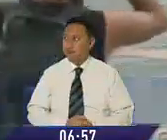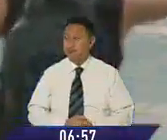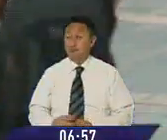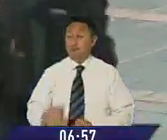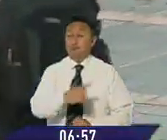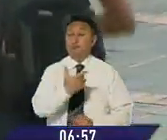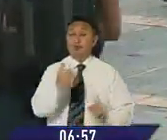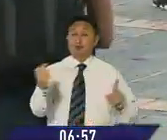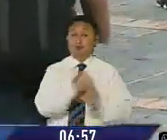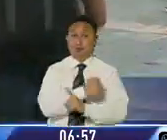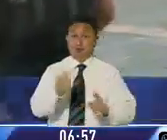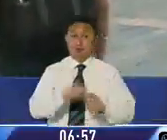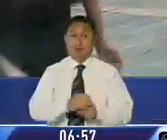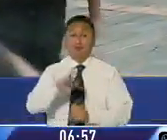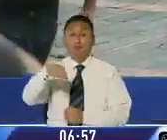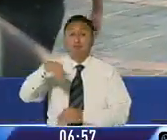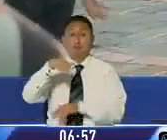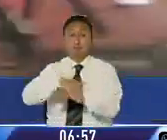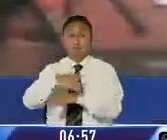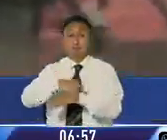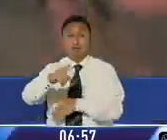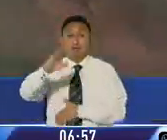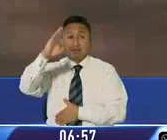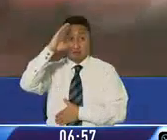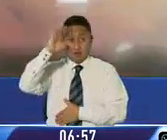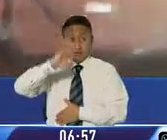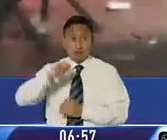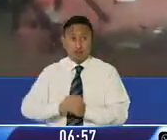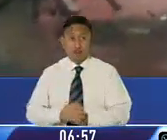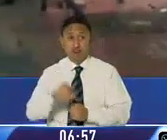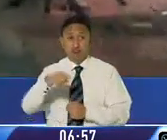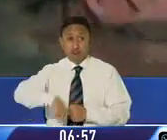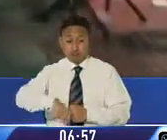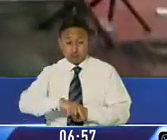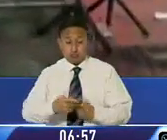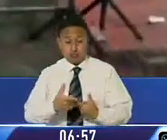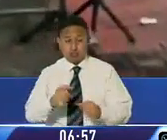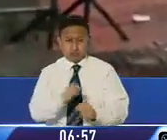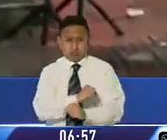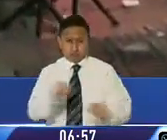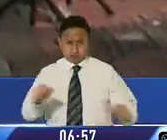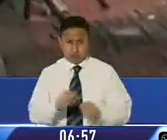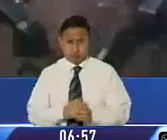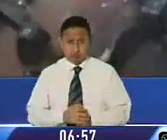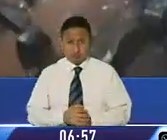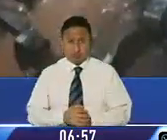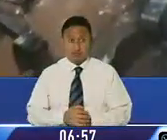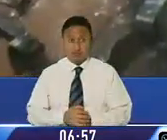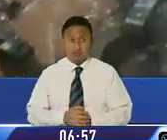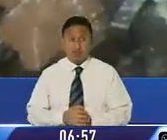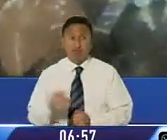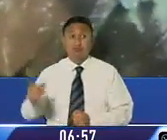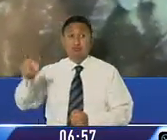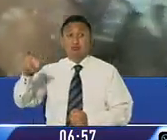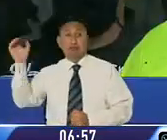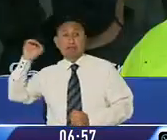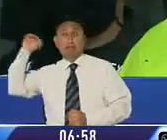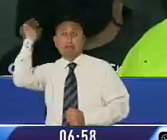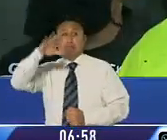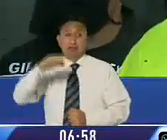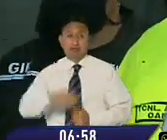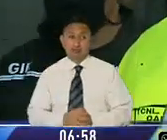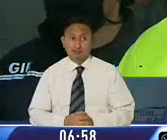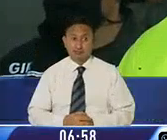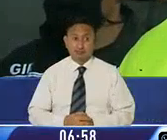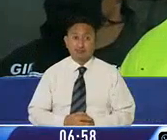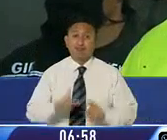violencia generada la tarde de este martes, los policías recuperaron un explosivo artesanal que no logró detonar al ser lanzado por alguien de la multitud. Que se